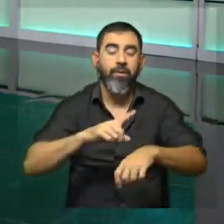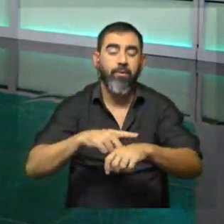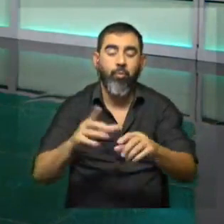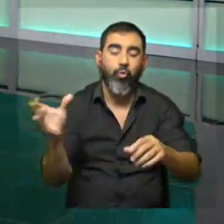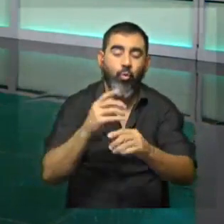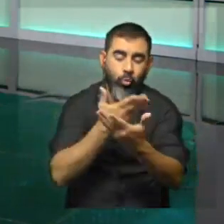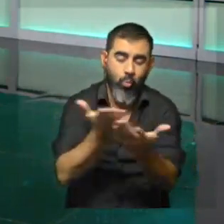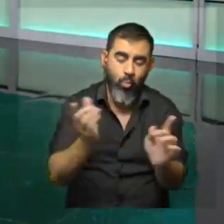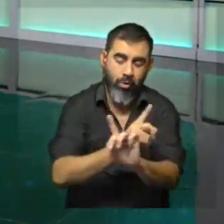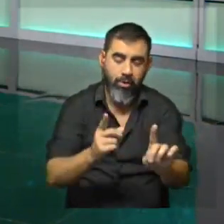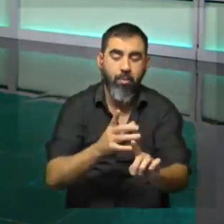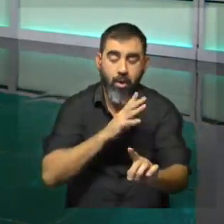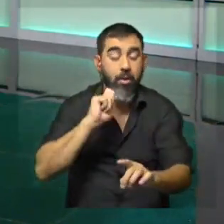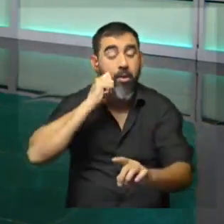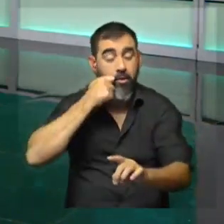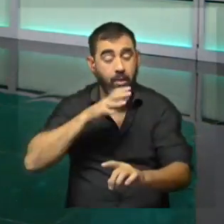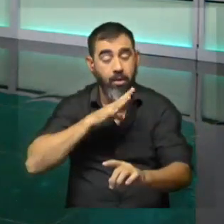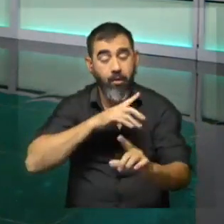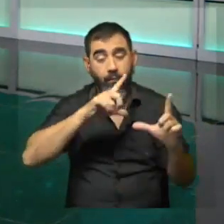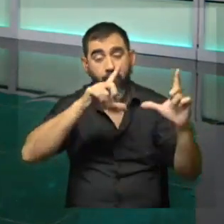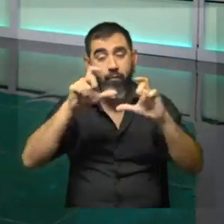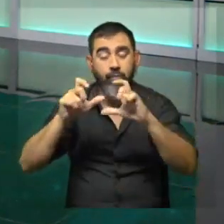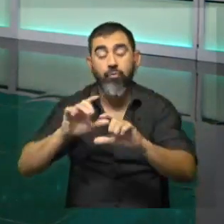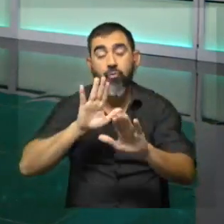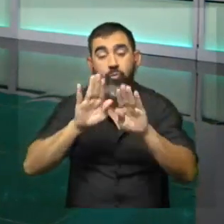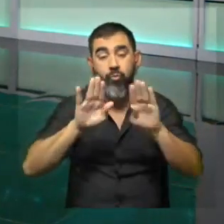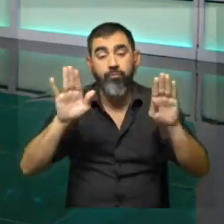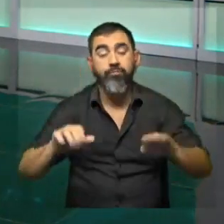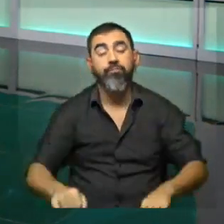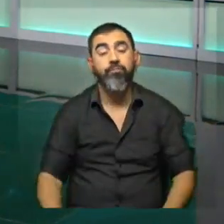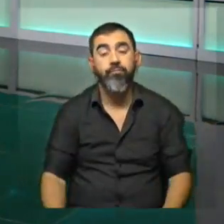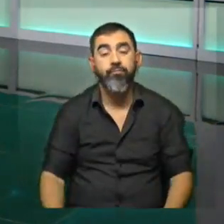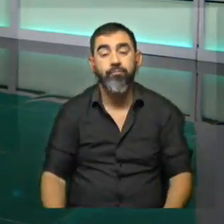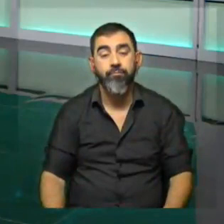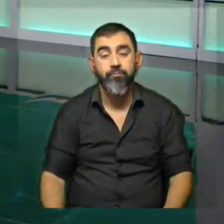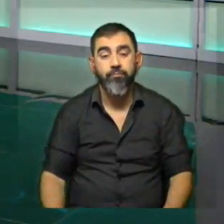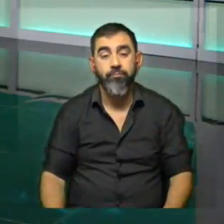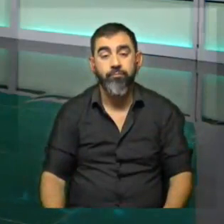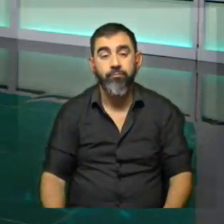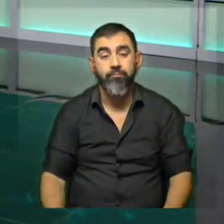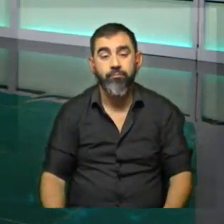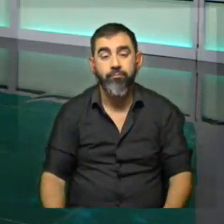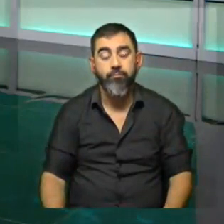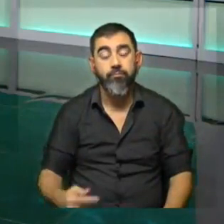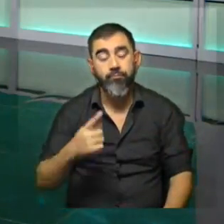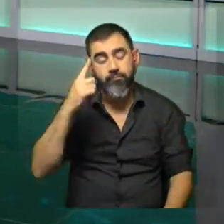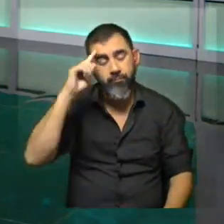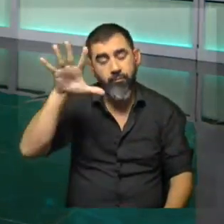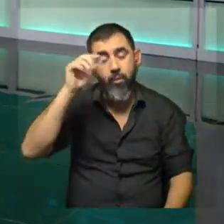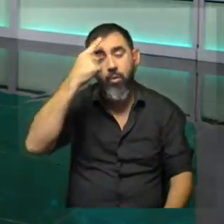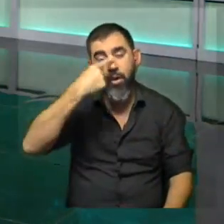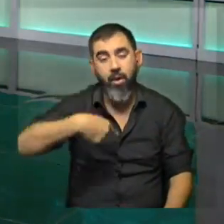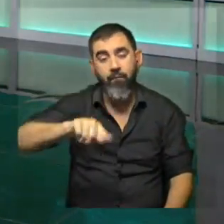obviamente no le mostramos pero está bastante nutridita eh Cómo no muy interesante y cosas que uno realmente le sorprende me hizo acordar al elefante